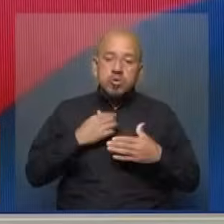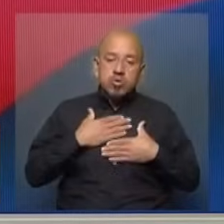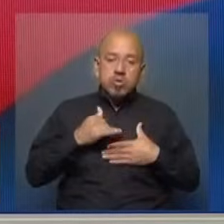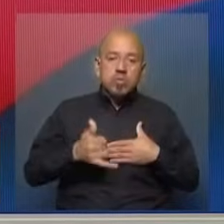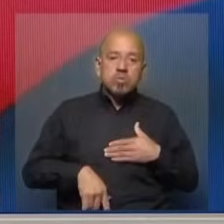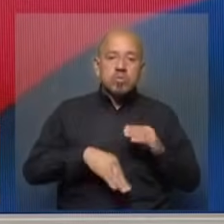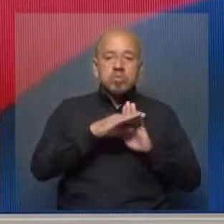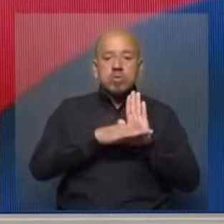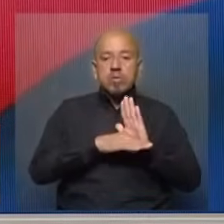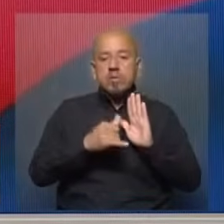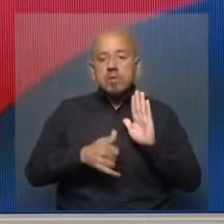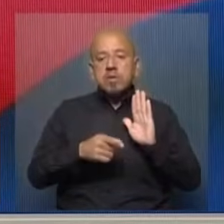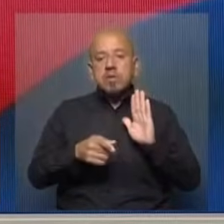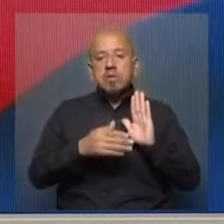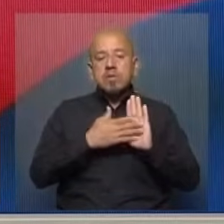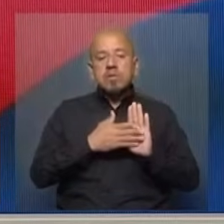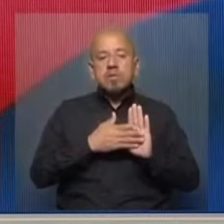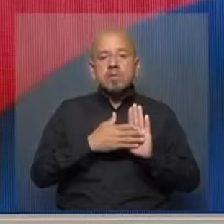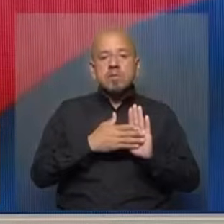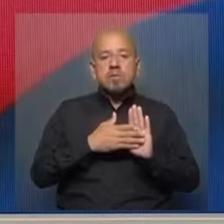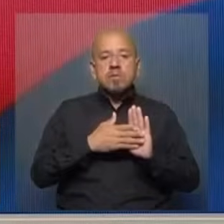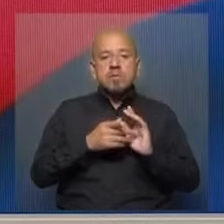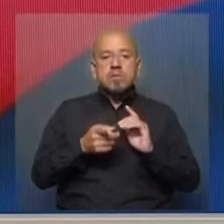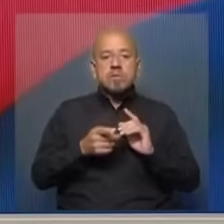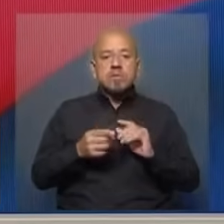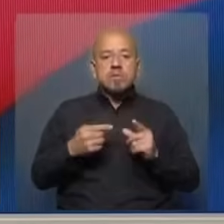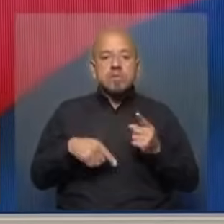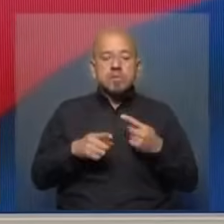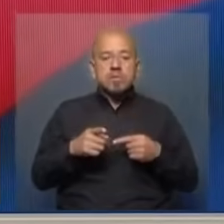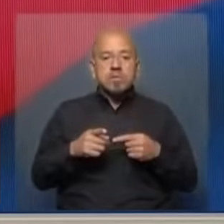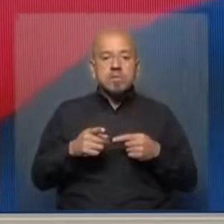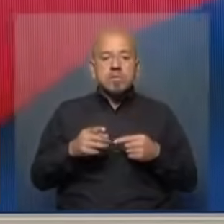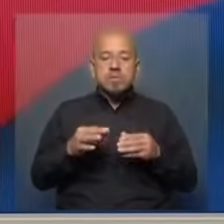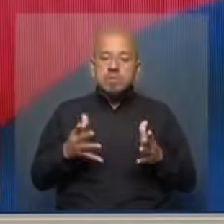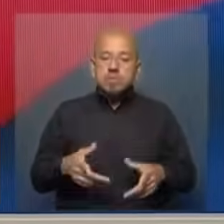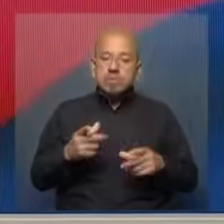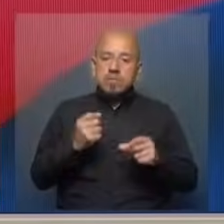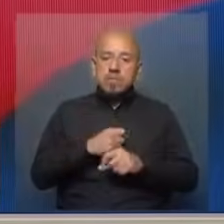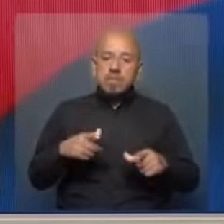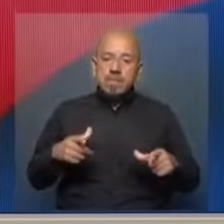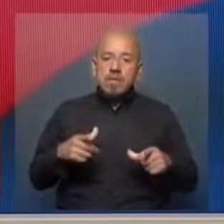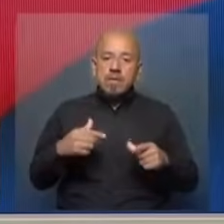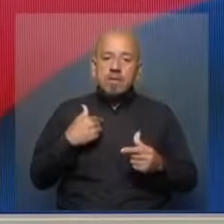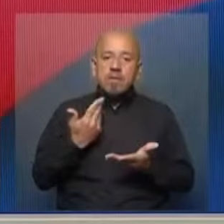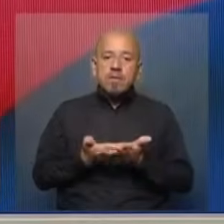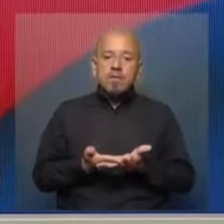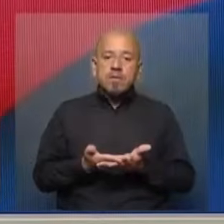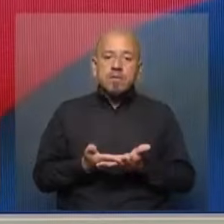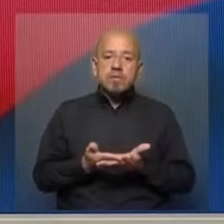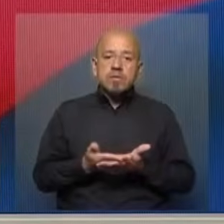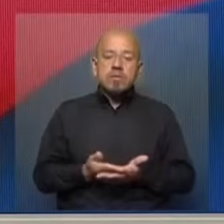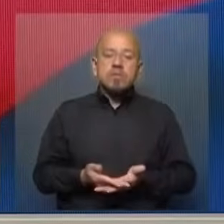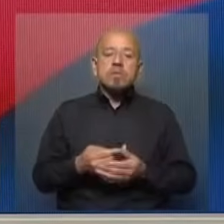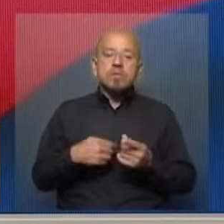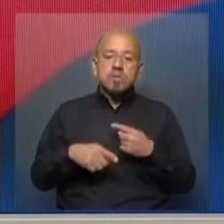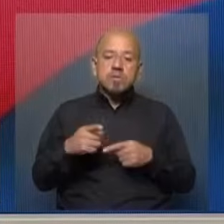programa que tiene ya un lineamiento en ese sentido y de manera transparente, eso es lo que le estamos proponiendo a la ciudadanía. O